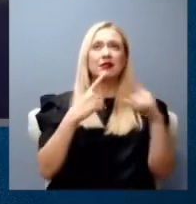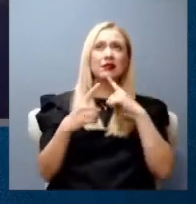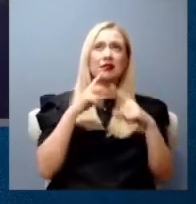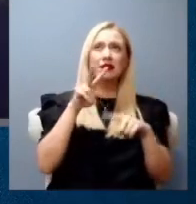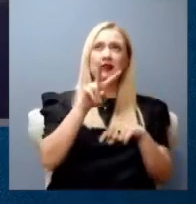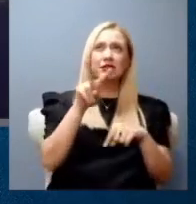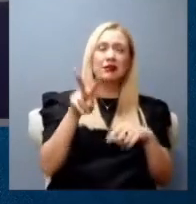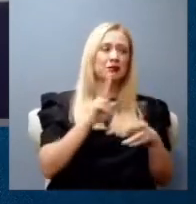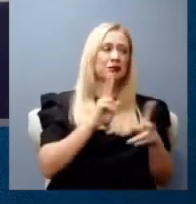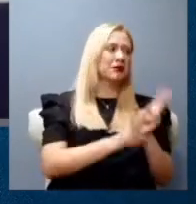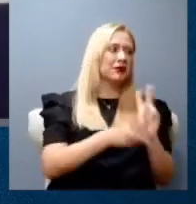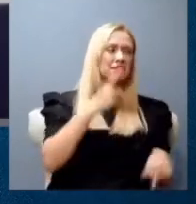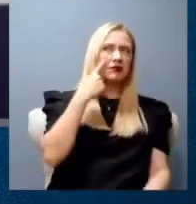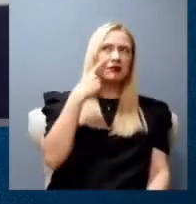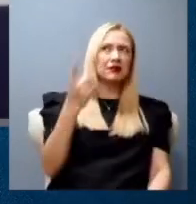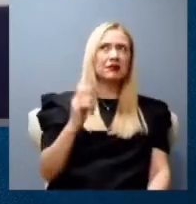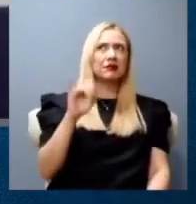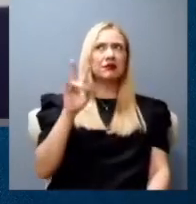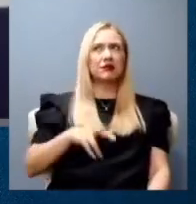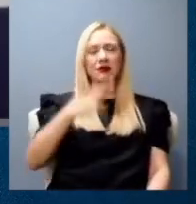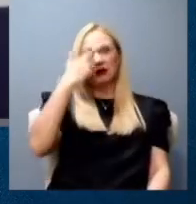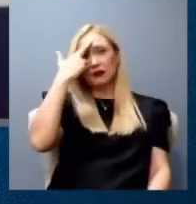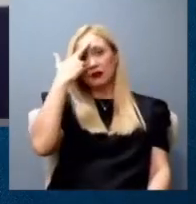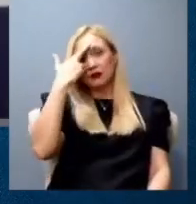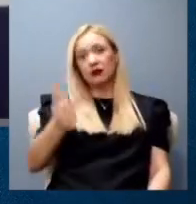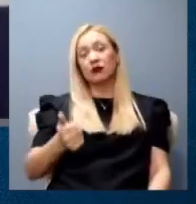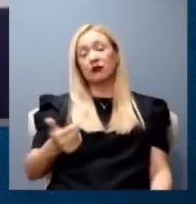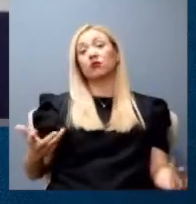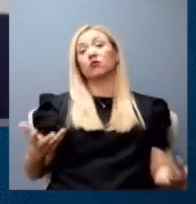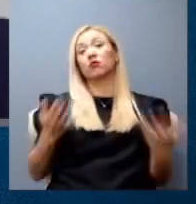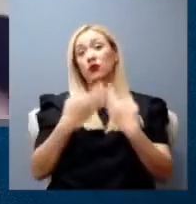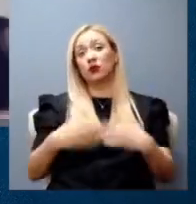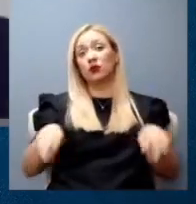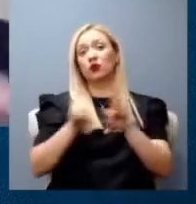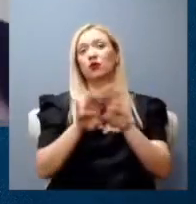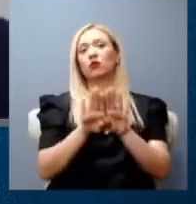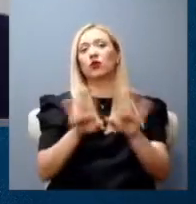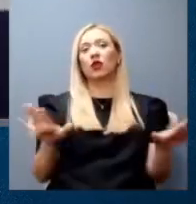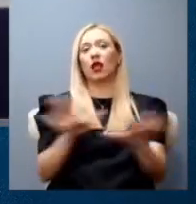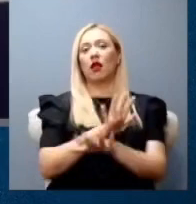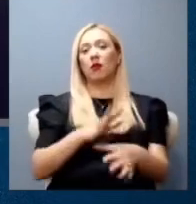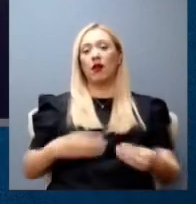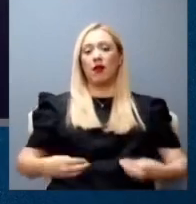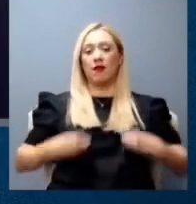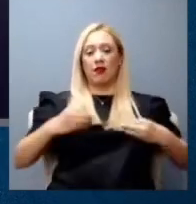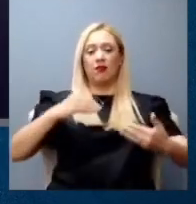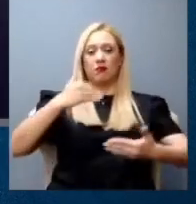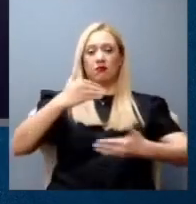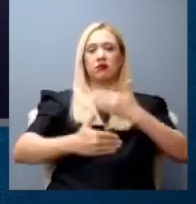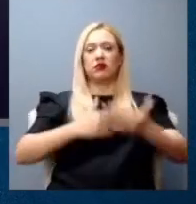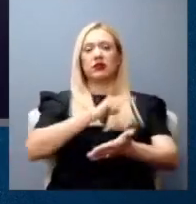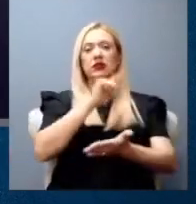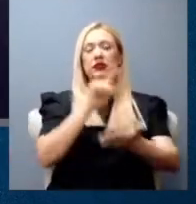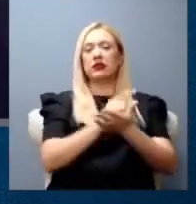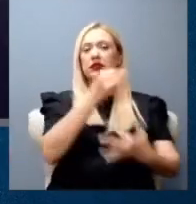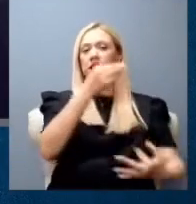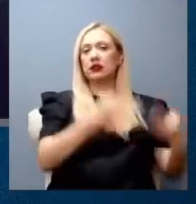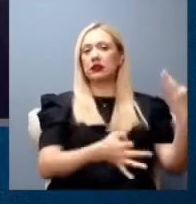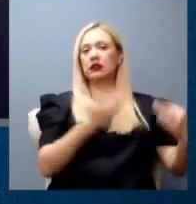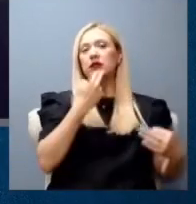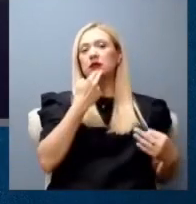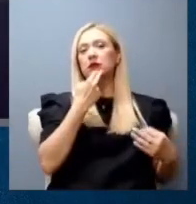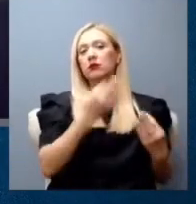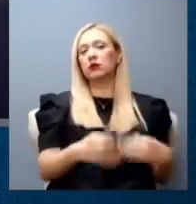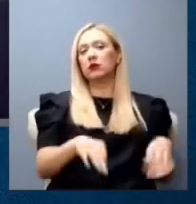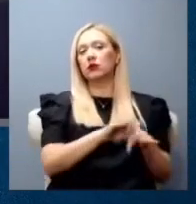cuando hablamos de justicia transicional, un fenómeno importante de diseño institucional y que hay distintas experiencias de las cuales